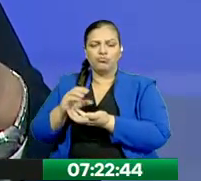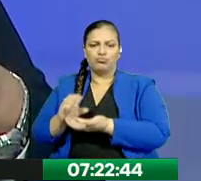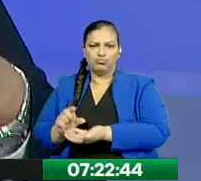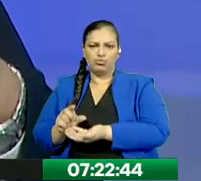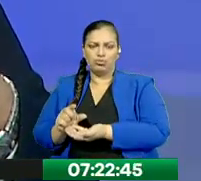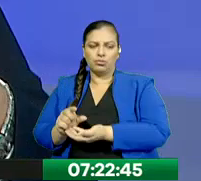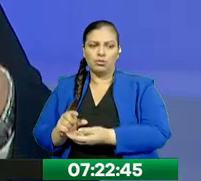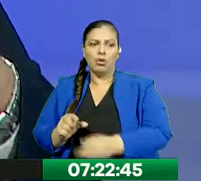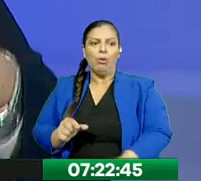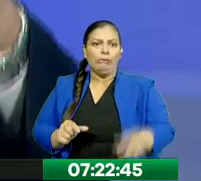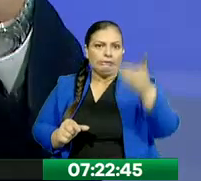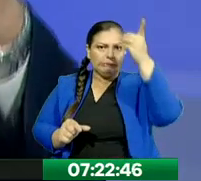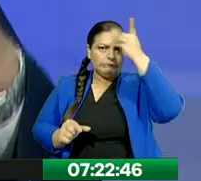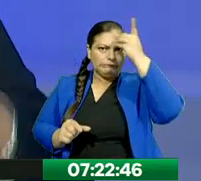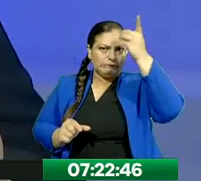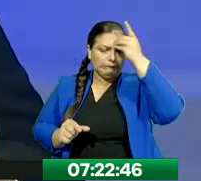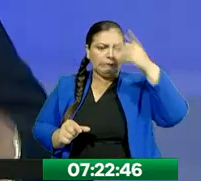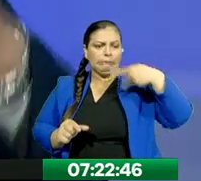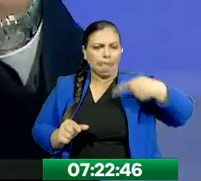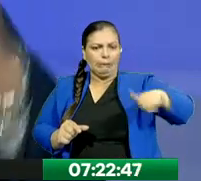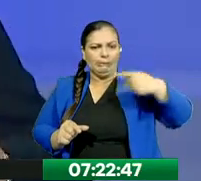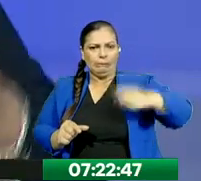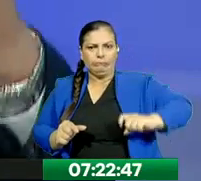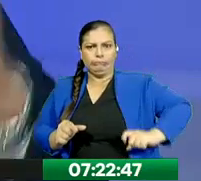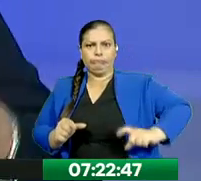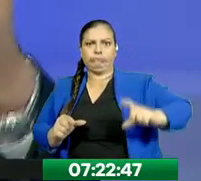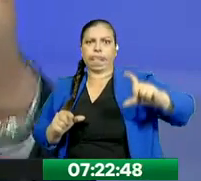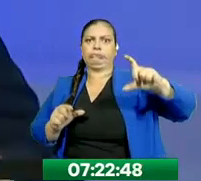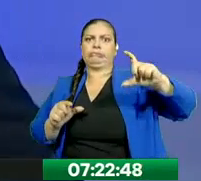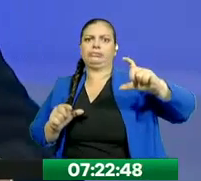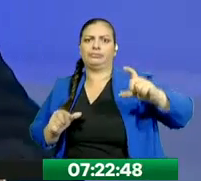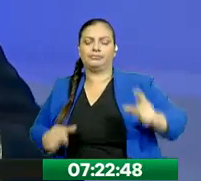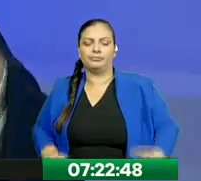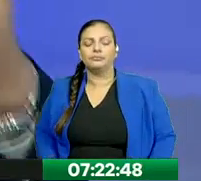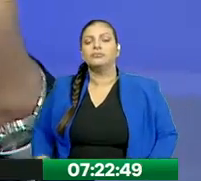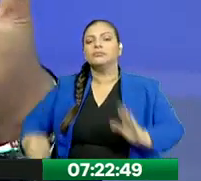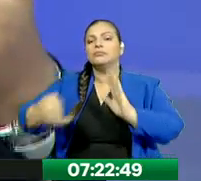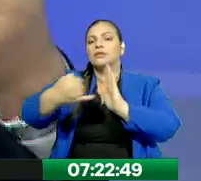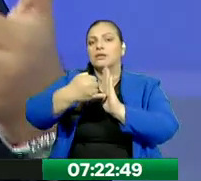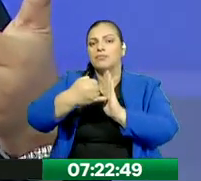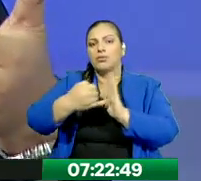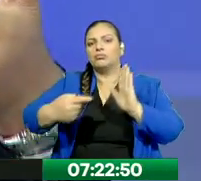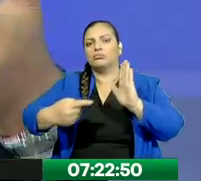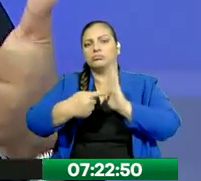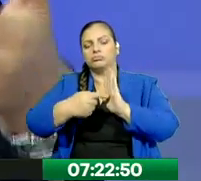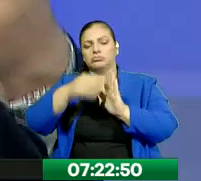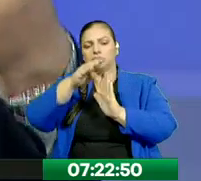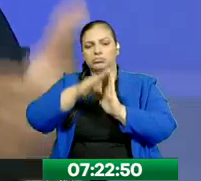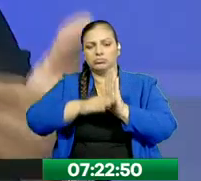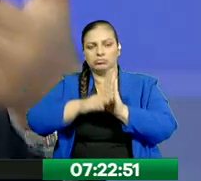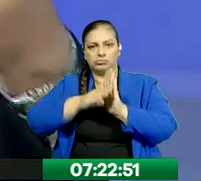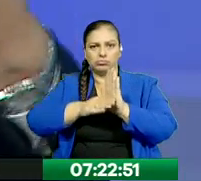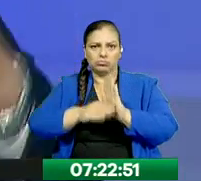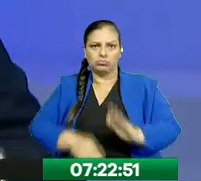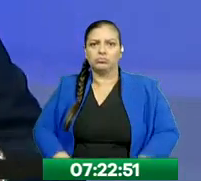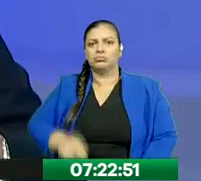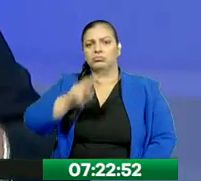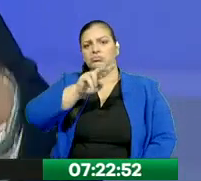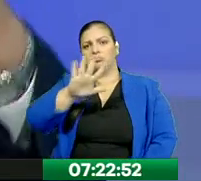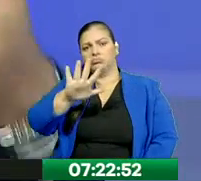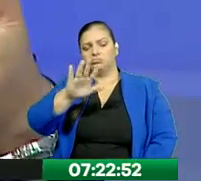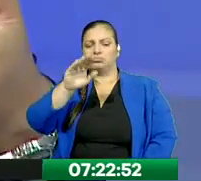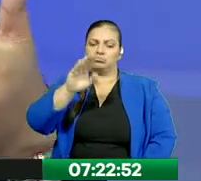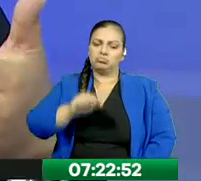país debe ser un país de baja fiscalidad. Deben bajar los impuestos. Debe bajar el impuesto a la renta del 25 al